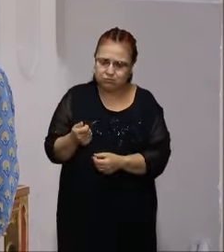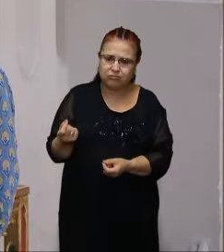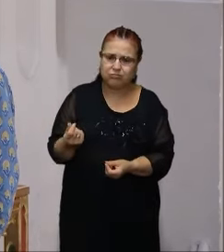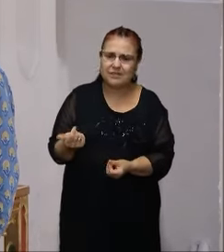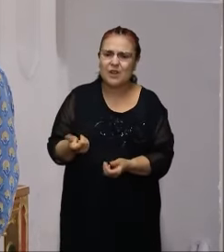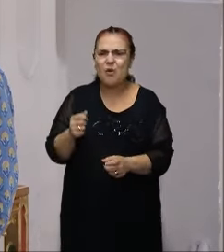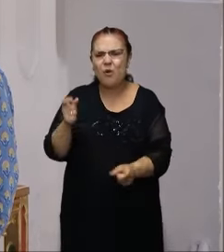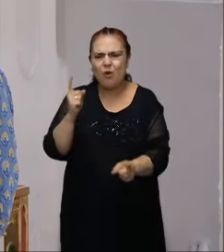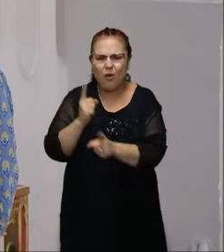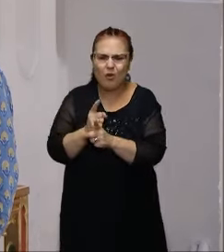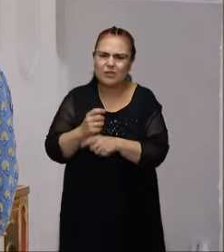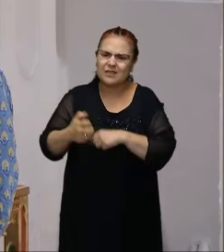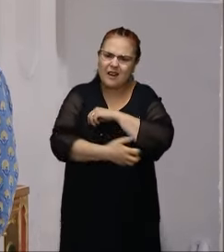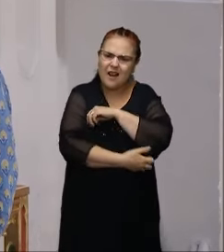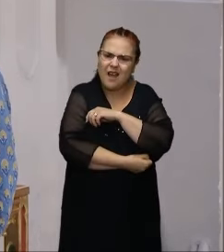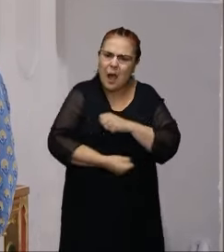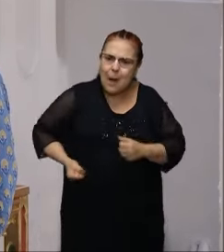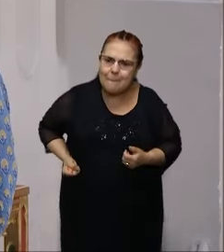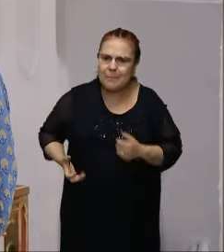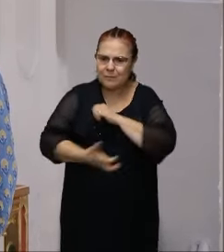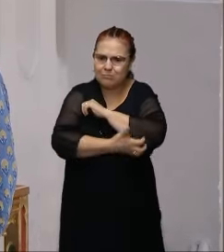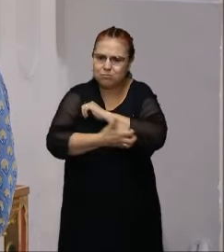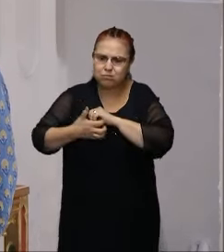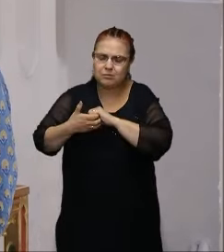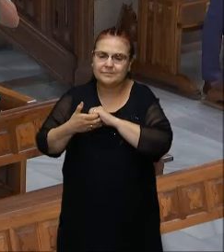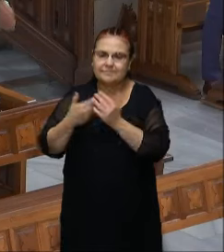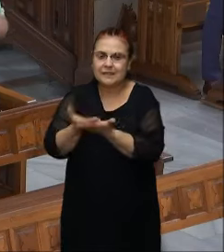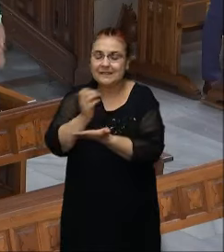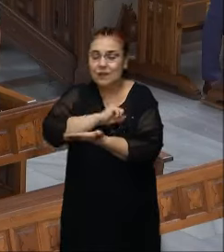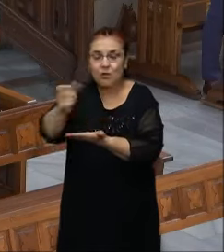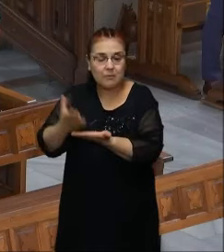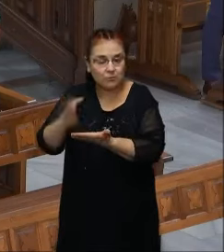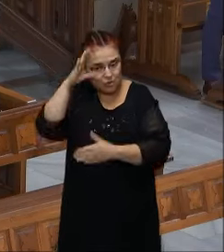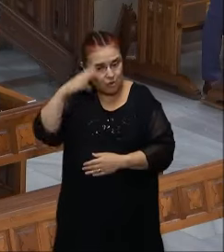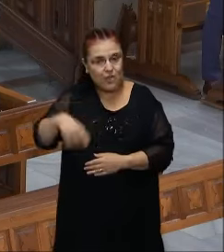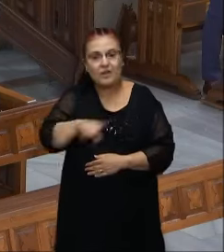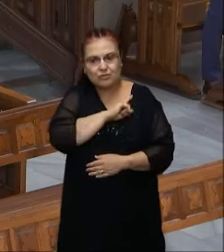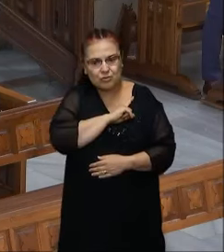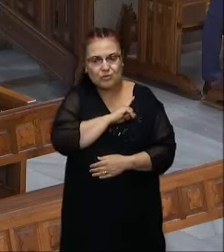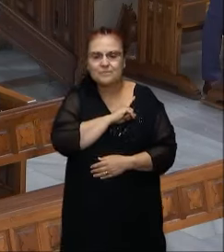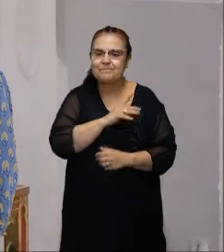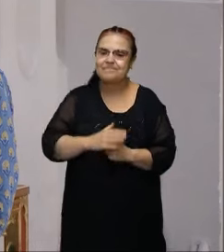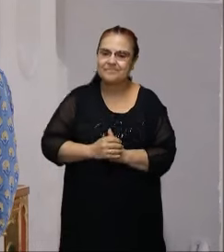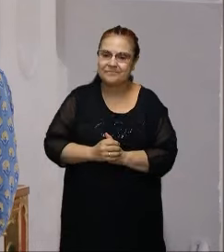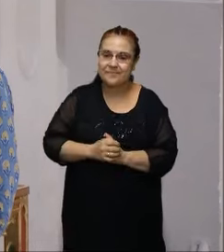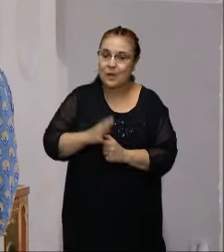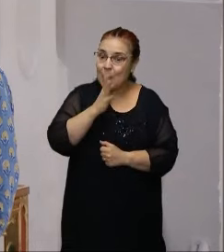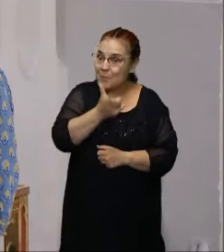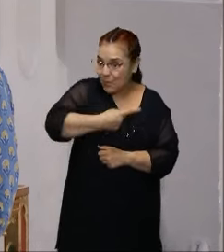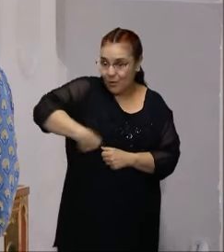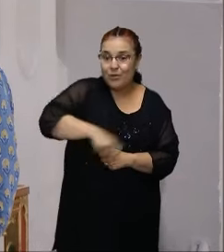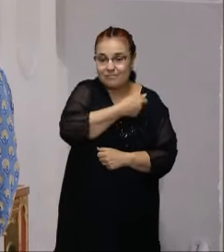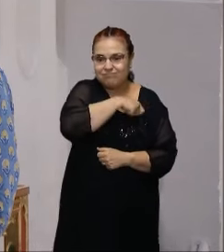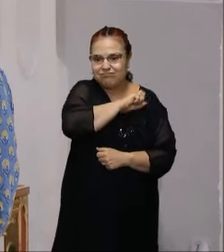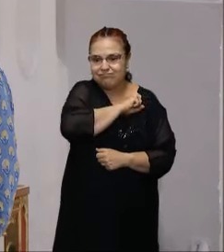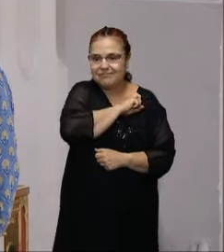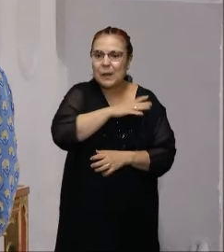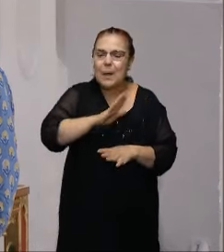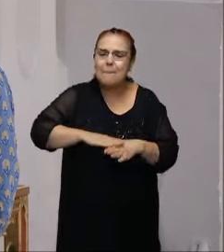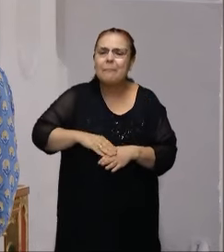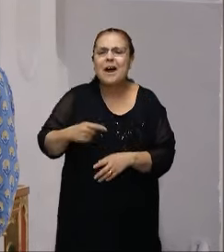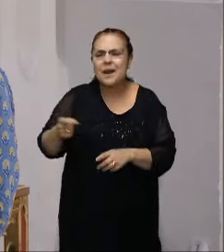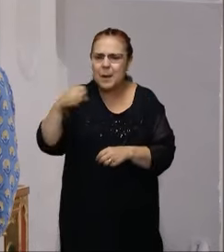combatir el hambre y la pobreza. Roguemos al Señor. Te rogamos, óyenos. Por nuestro país, para que